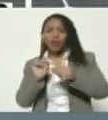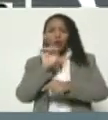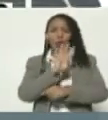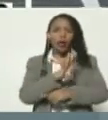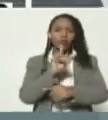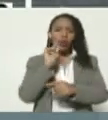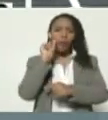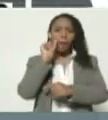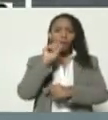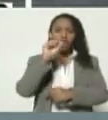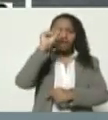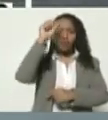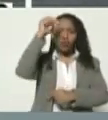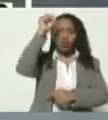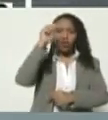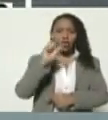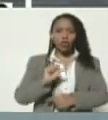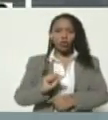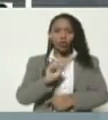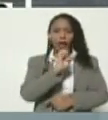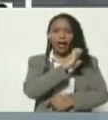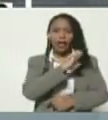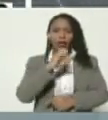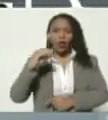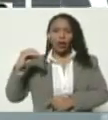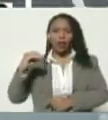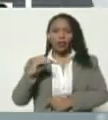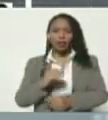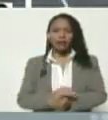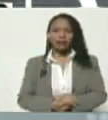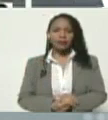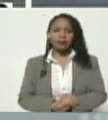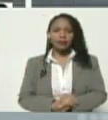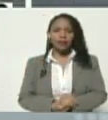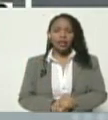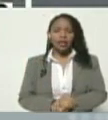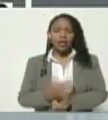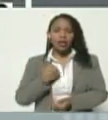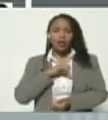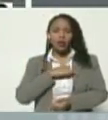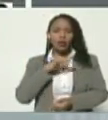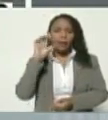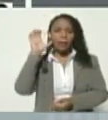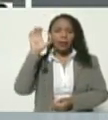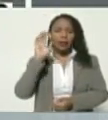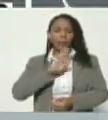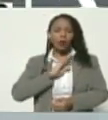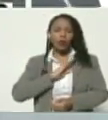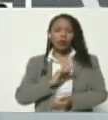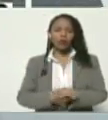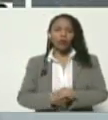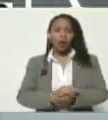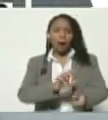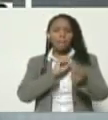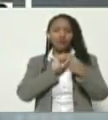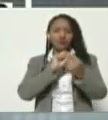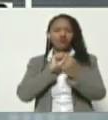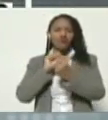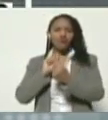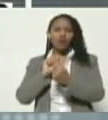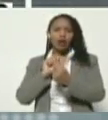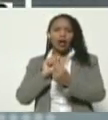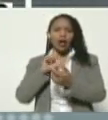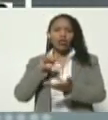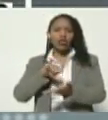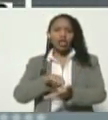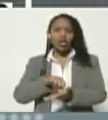puntos cardinales, de norte a sur, de este a oeste, de nuestra patria. Debates en los